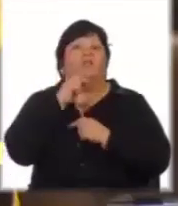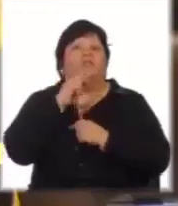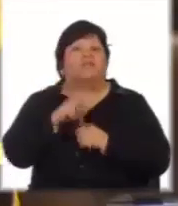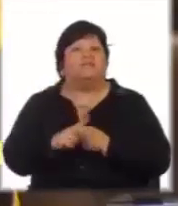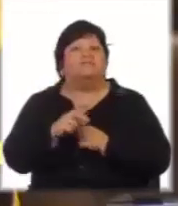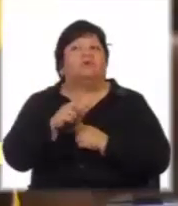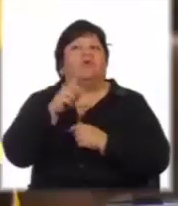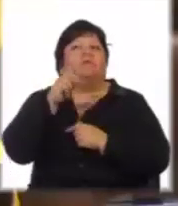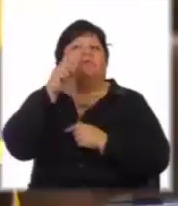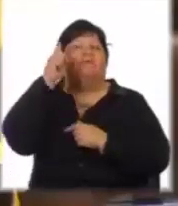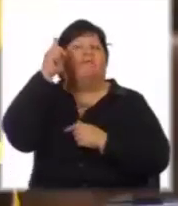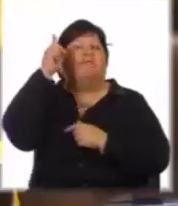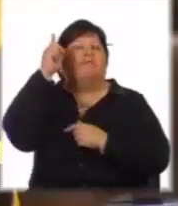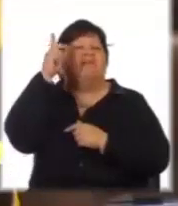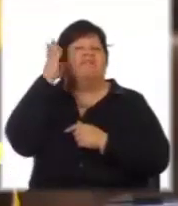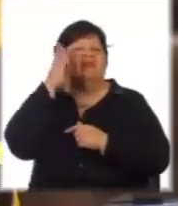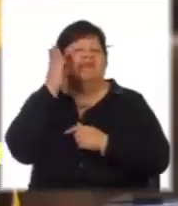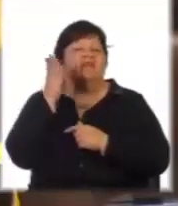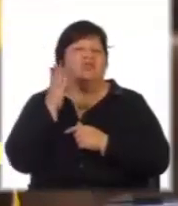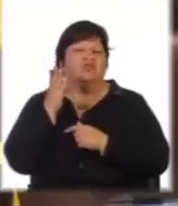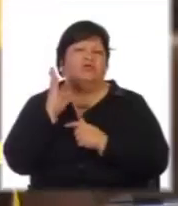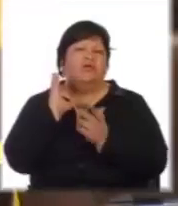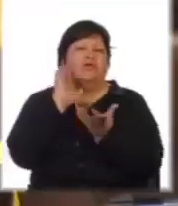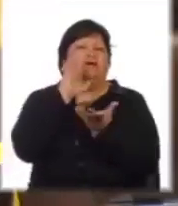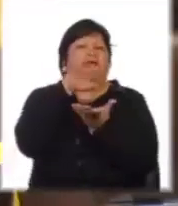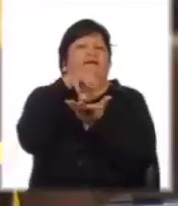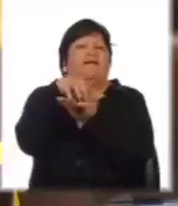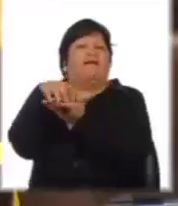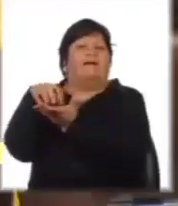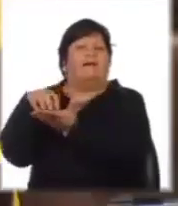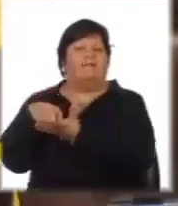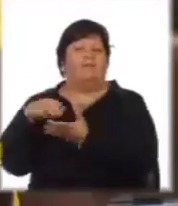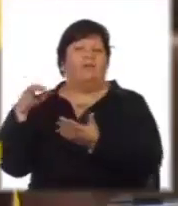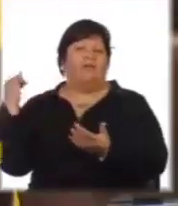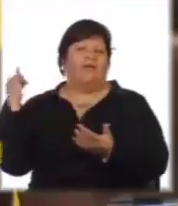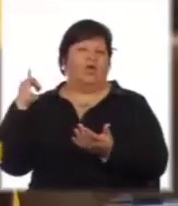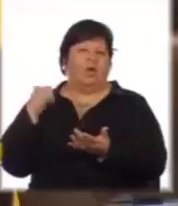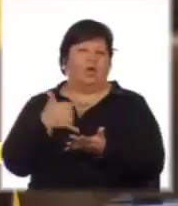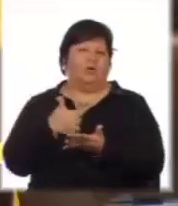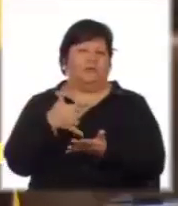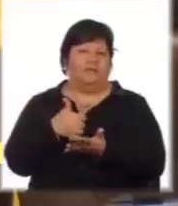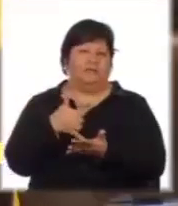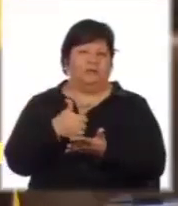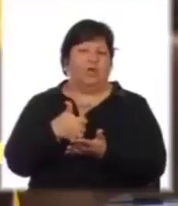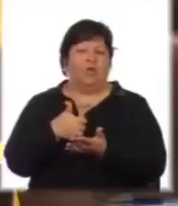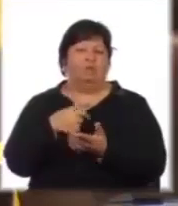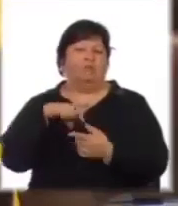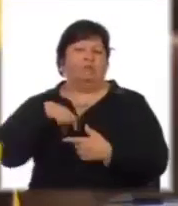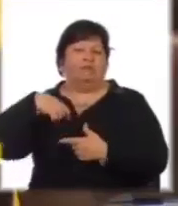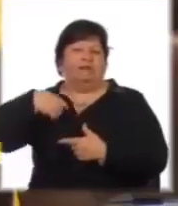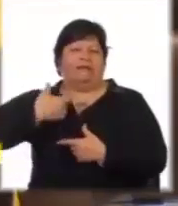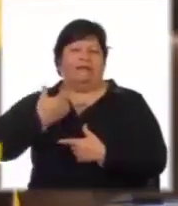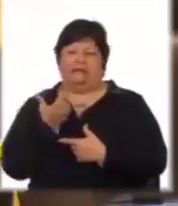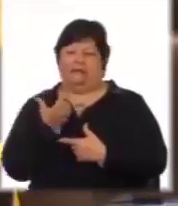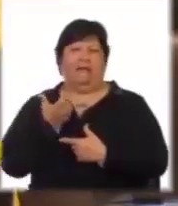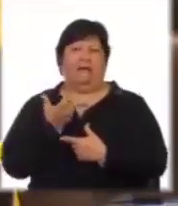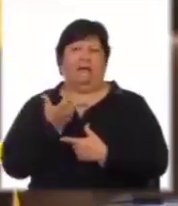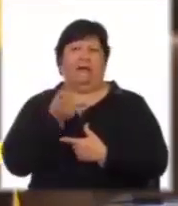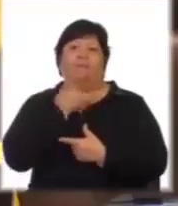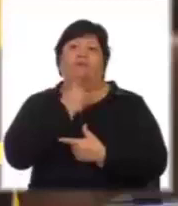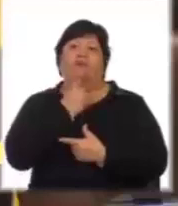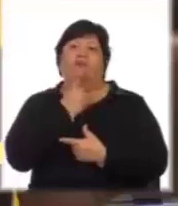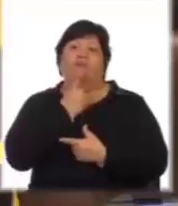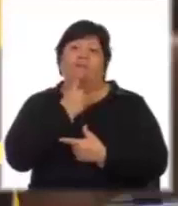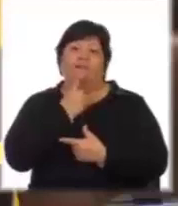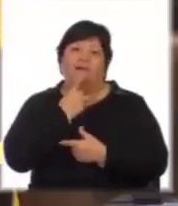hablar de los campos de colonización que algún legislador había obtenido por las tarjetitas políticas. Eso es